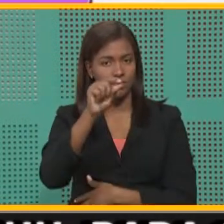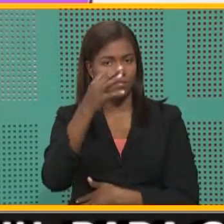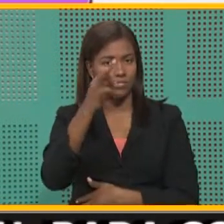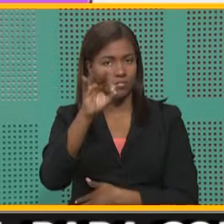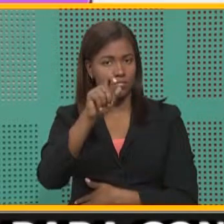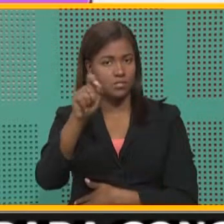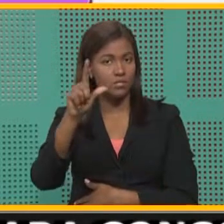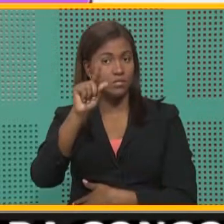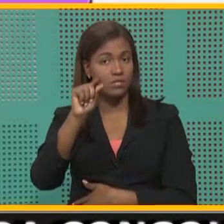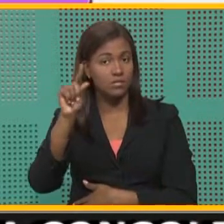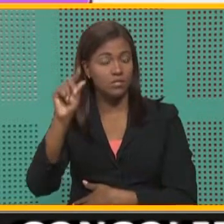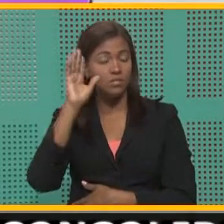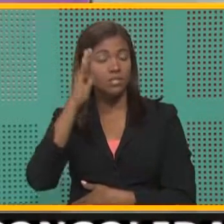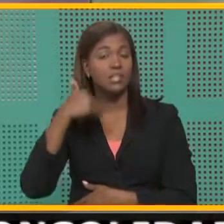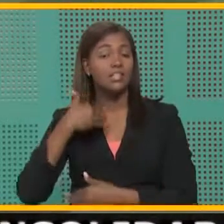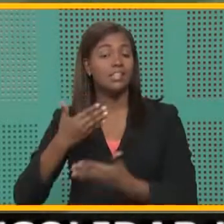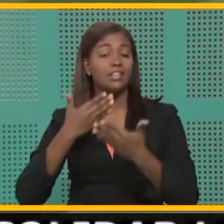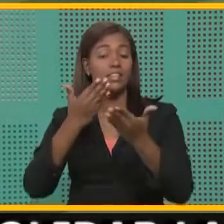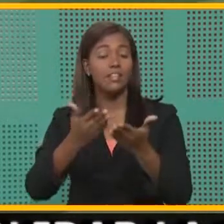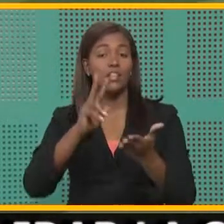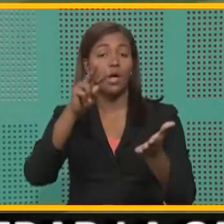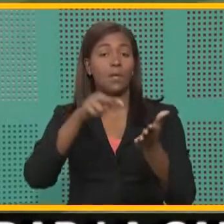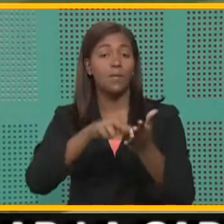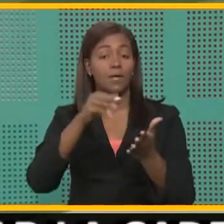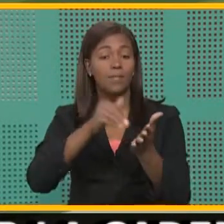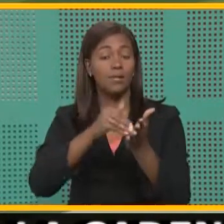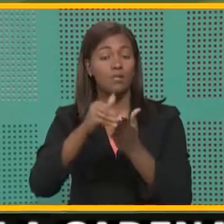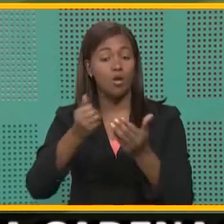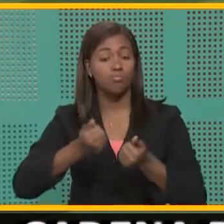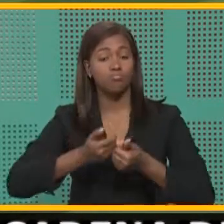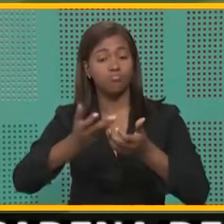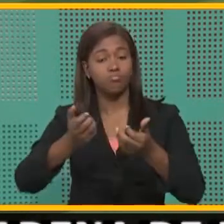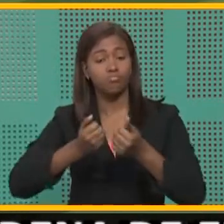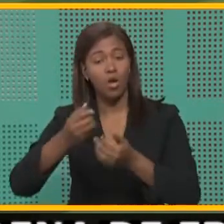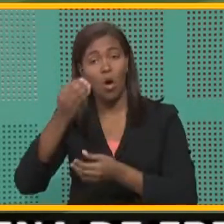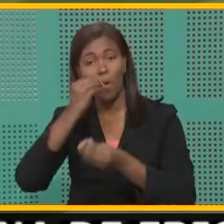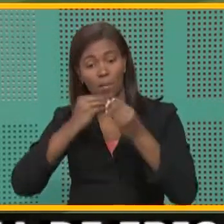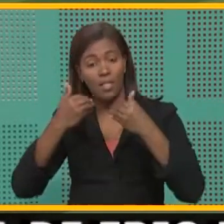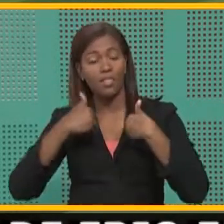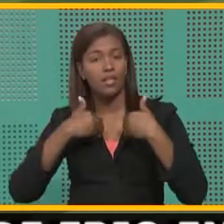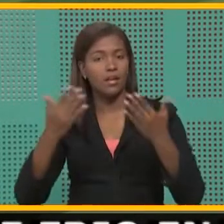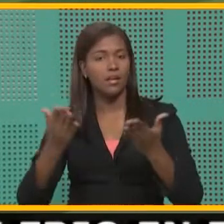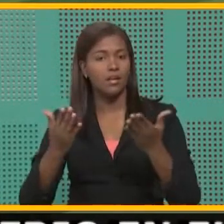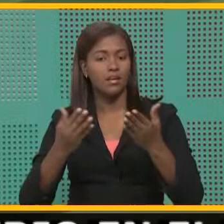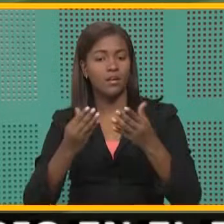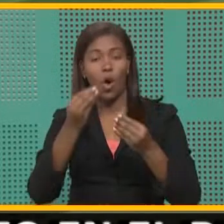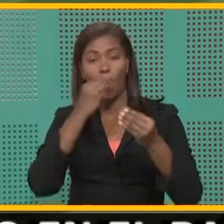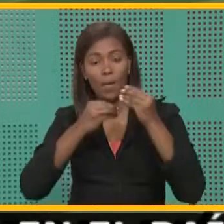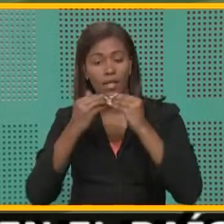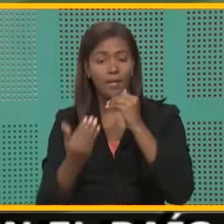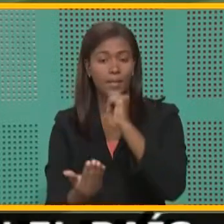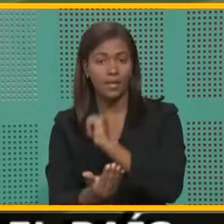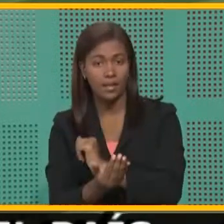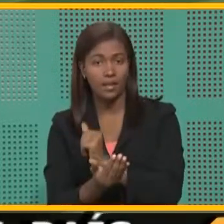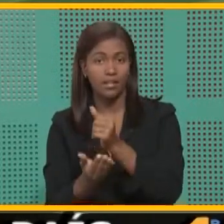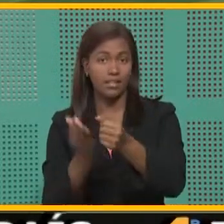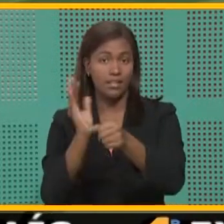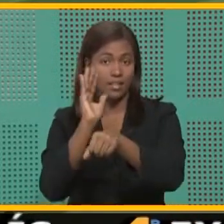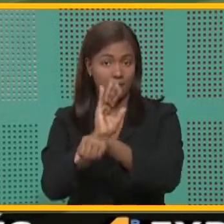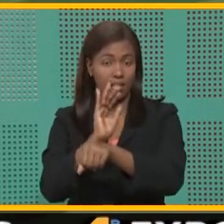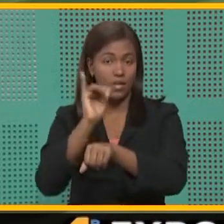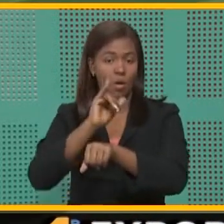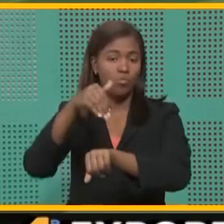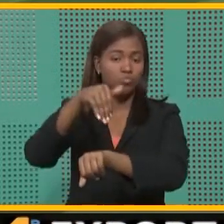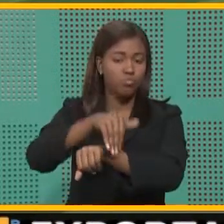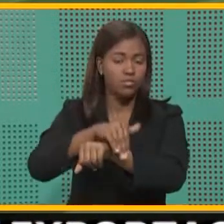2019-2020, se va a llegar a 2.000 millones de raciones que incluyen desayuno, merienda,